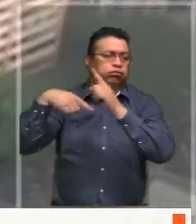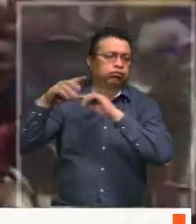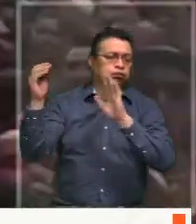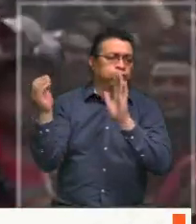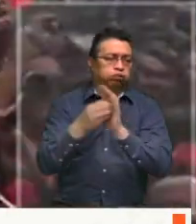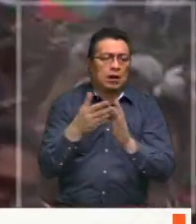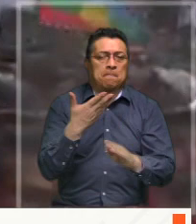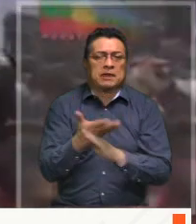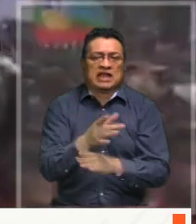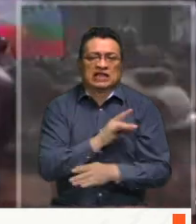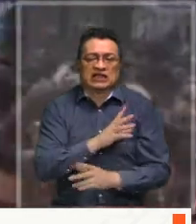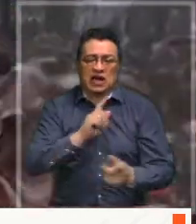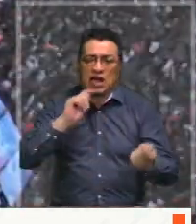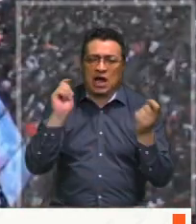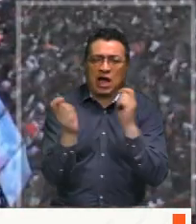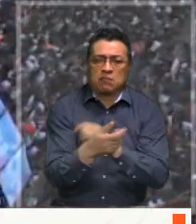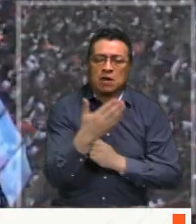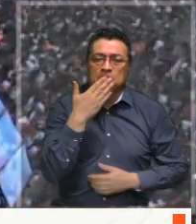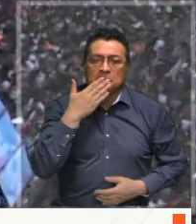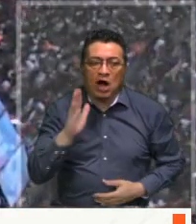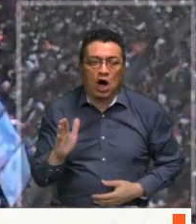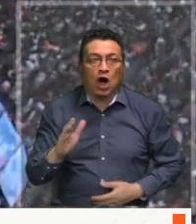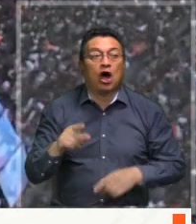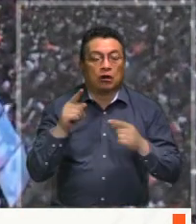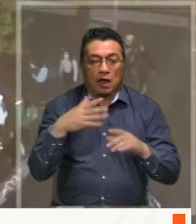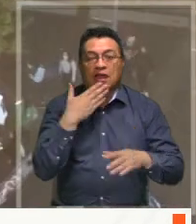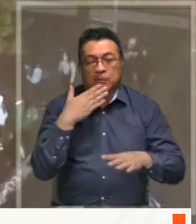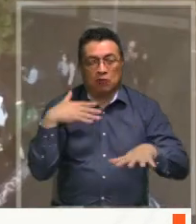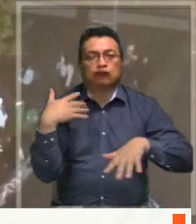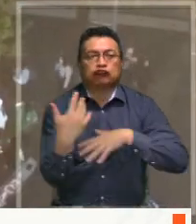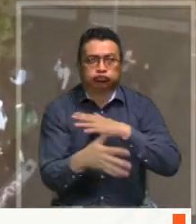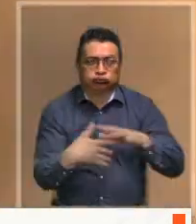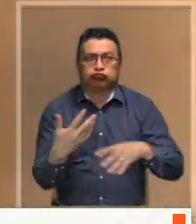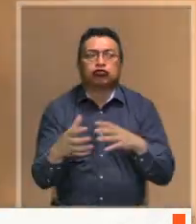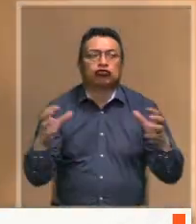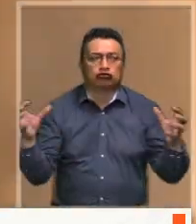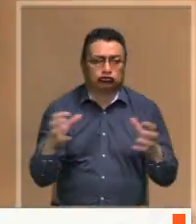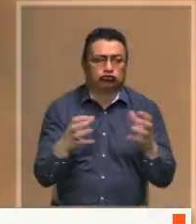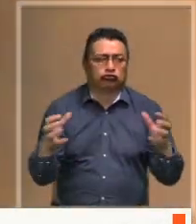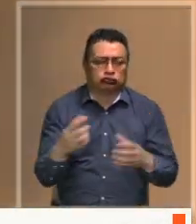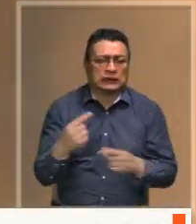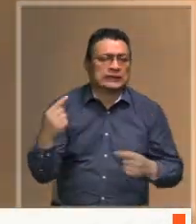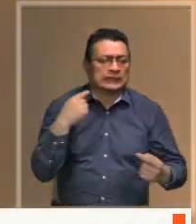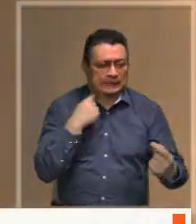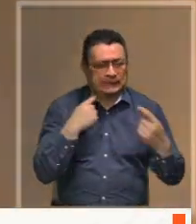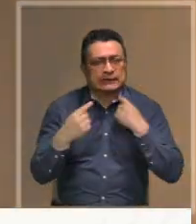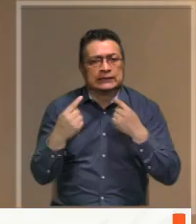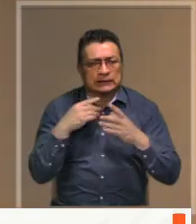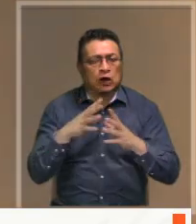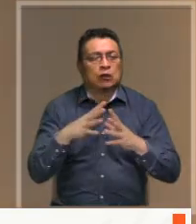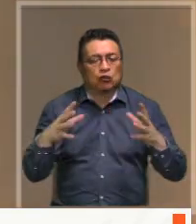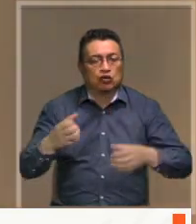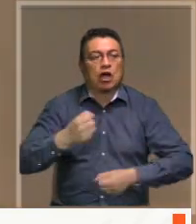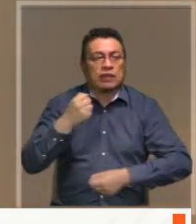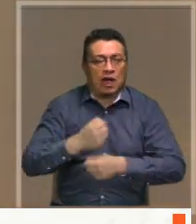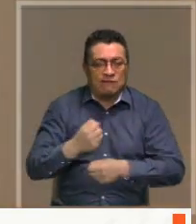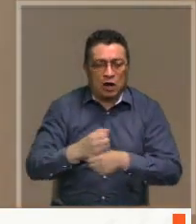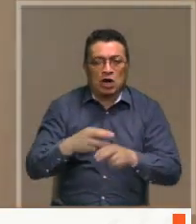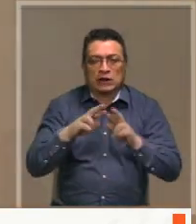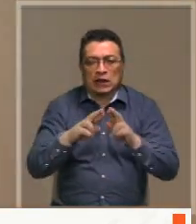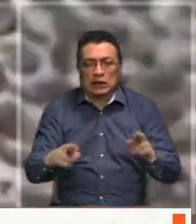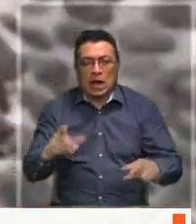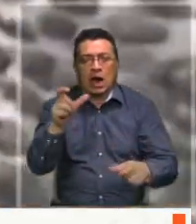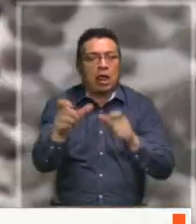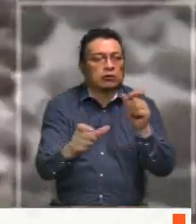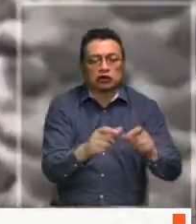Chile mejor, pero donde también hubo violencia desenfrenada que afectó dramáticamente el trabajo y la tranquilidad de miles de